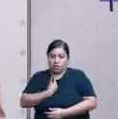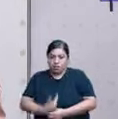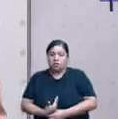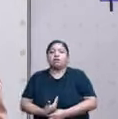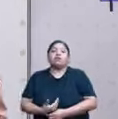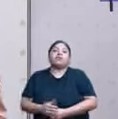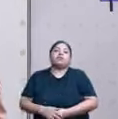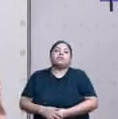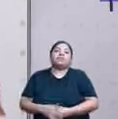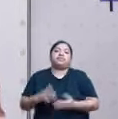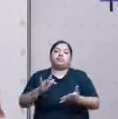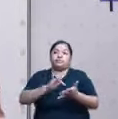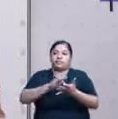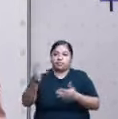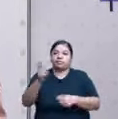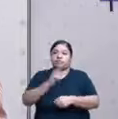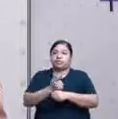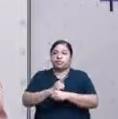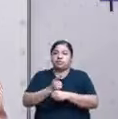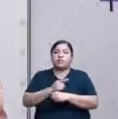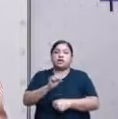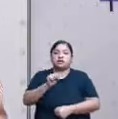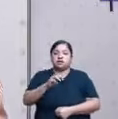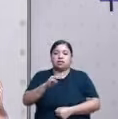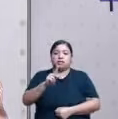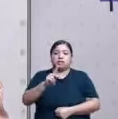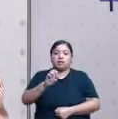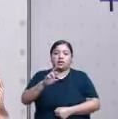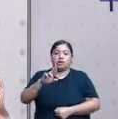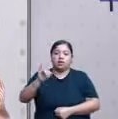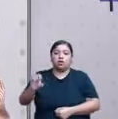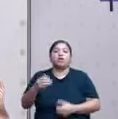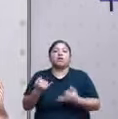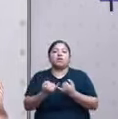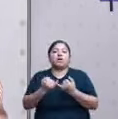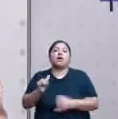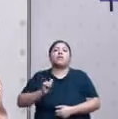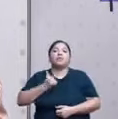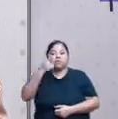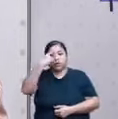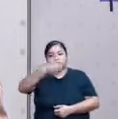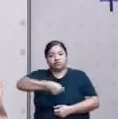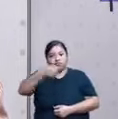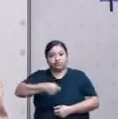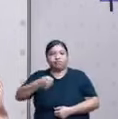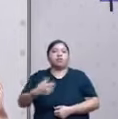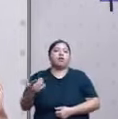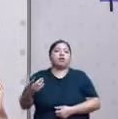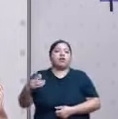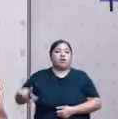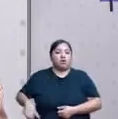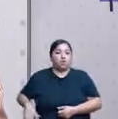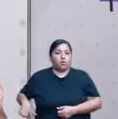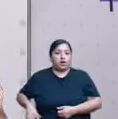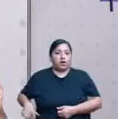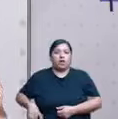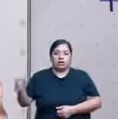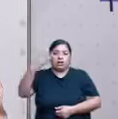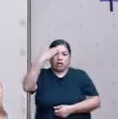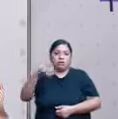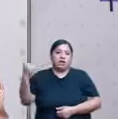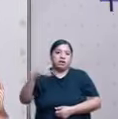la confianza, licenciado Ignacio Samperio. También aprovecho para enviarle un saludo a nuestro señor gobernador. Sabemos que él estima mucho a